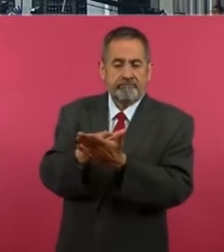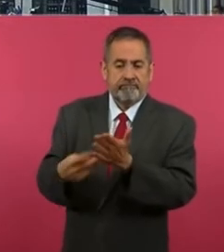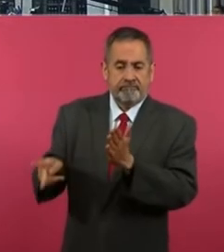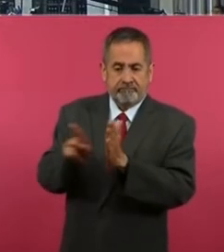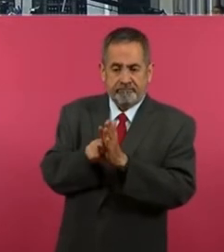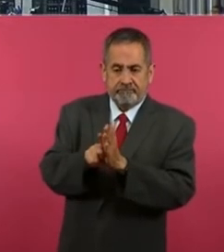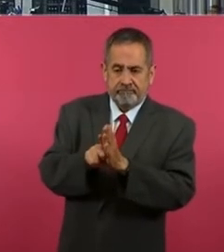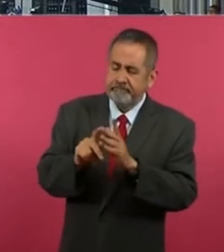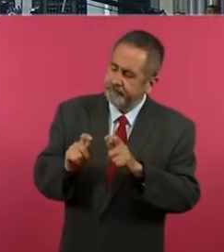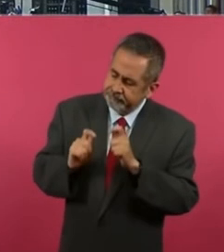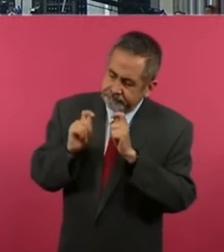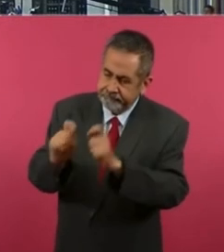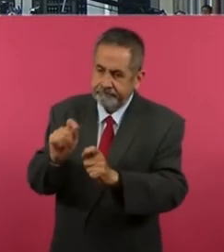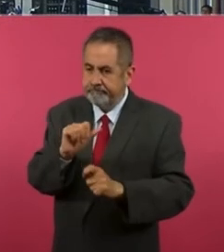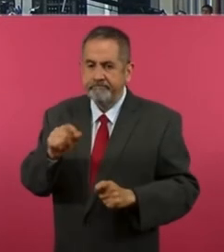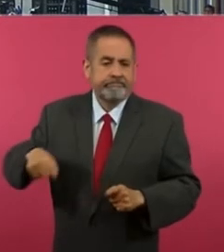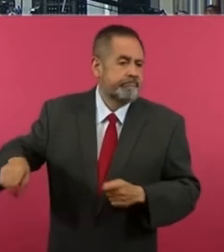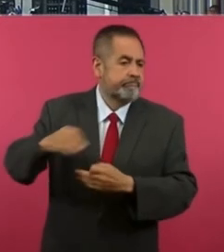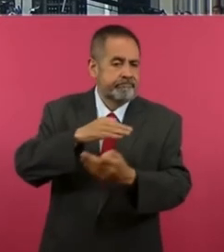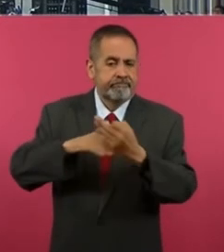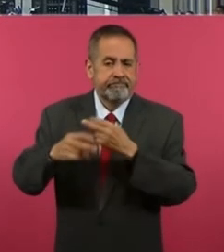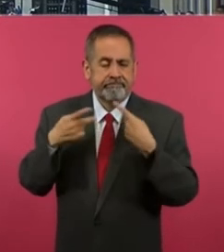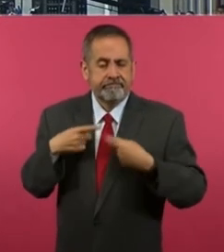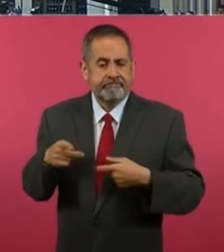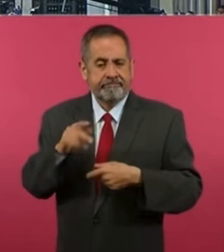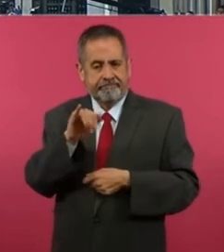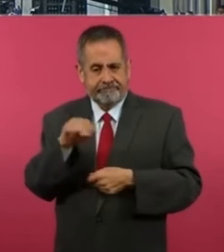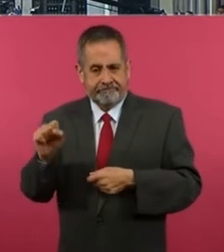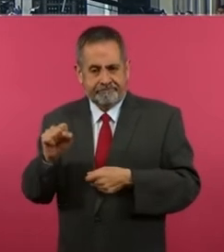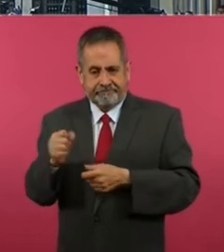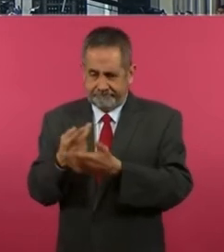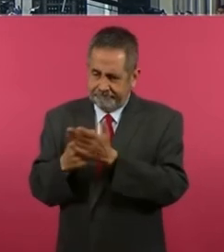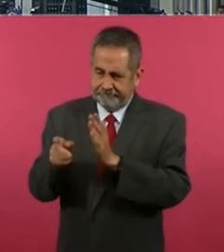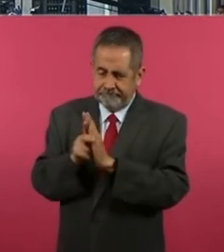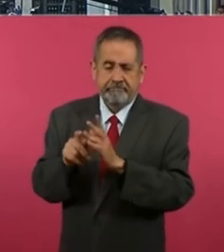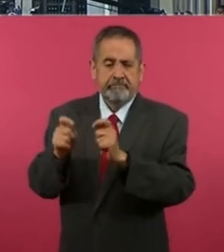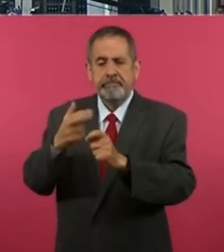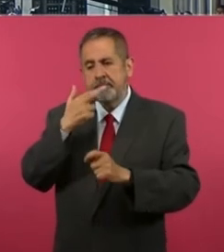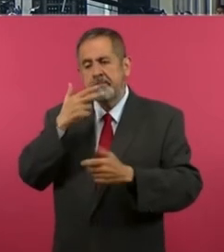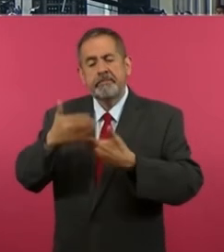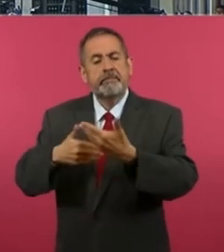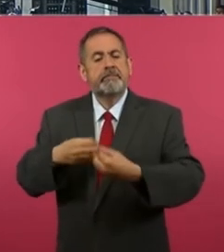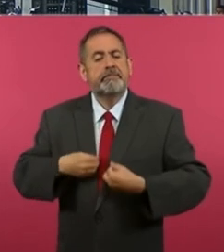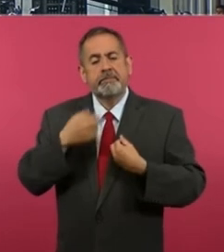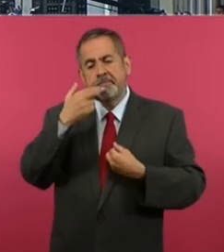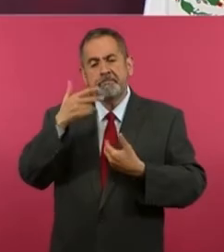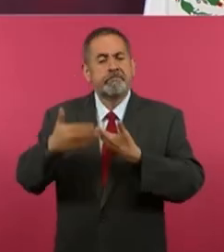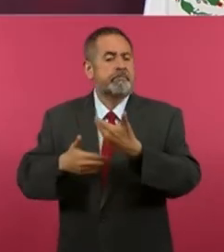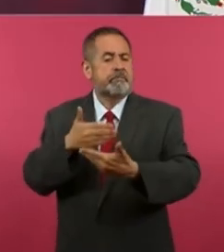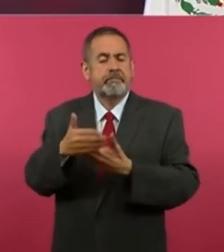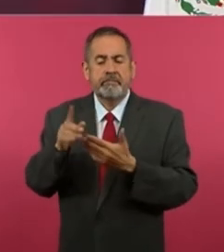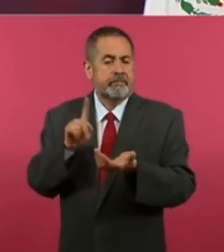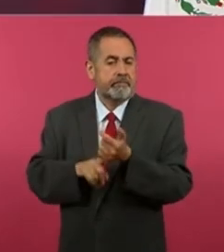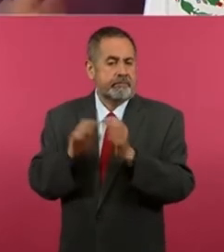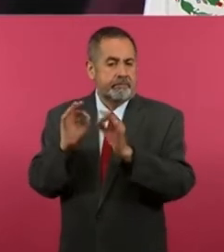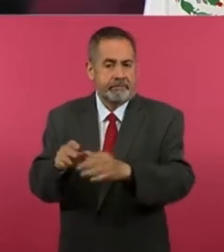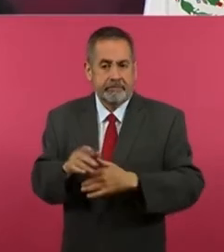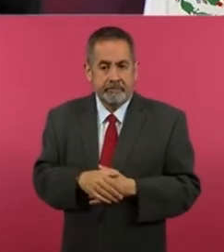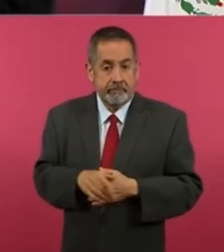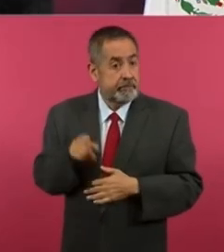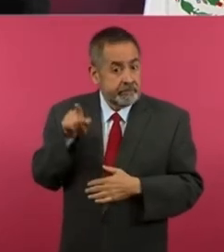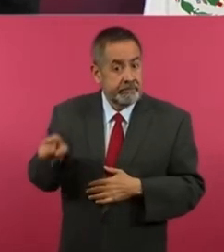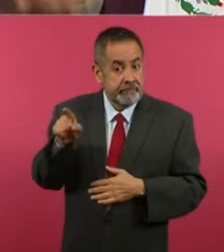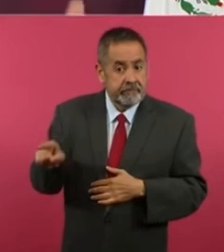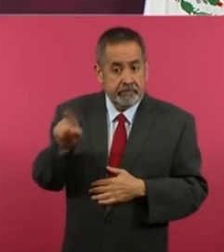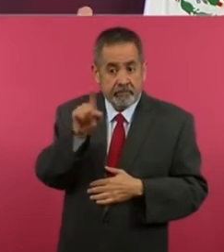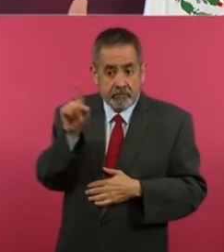Los trabajadores de la salud van a mejorar su situación laboral, pero él es el